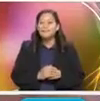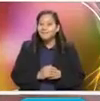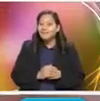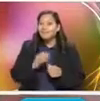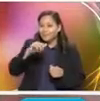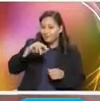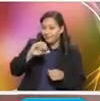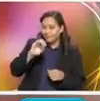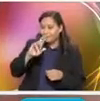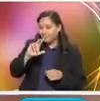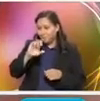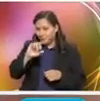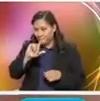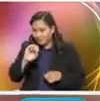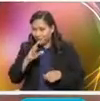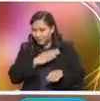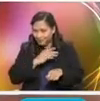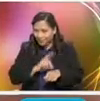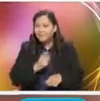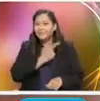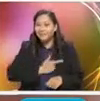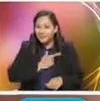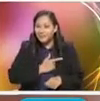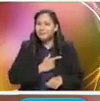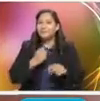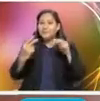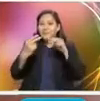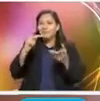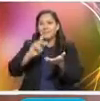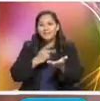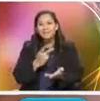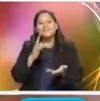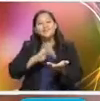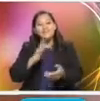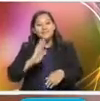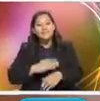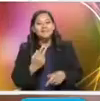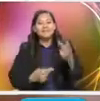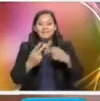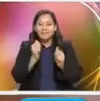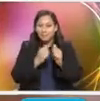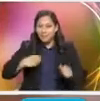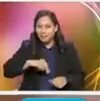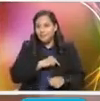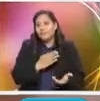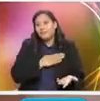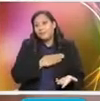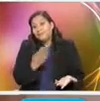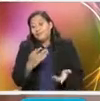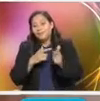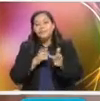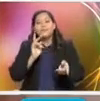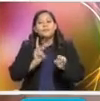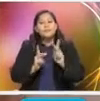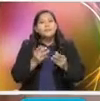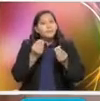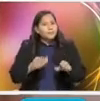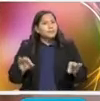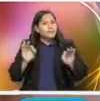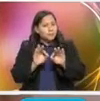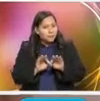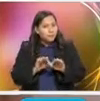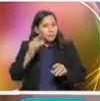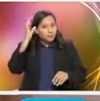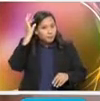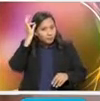Ana Orozco, buenos días. Pili, qué gusto estar aquí con ustedes nuevamente. Gracias por estar con nosotros. Y bueno, pues vamos a platicar de esta importancia